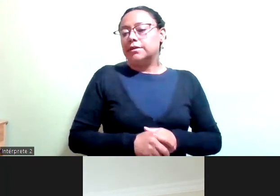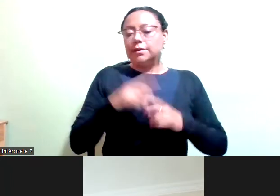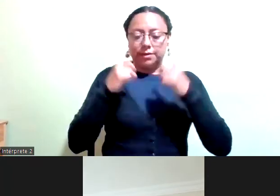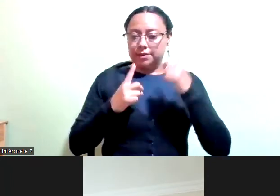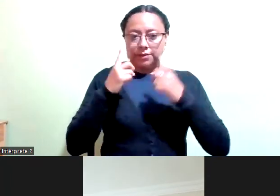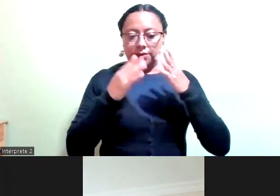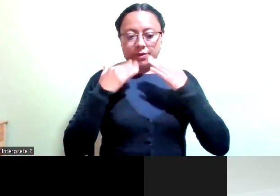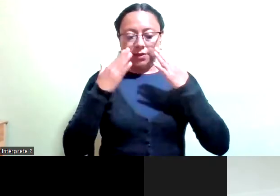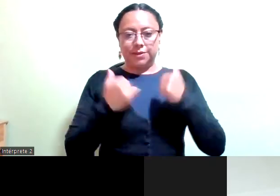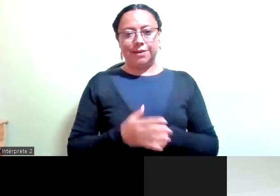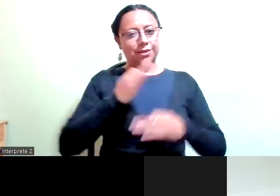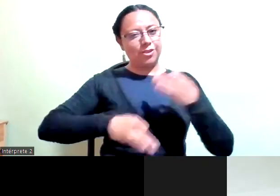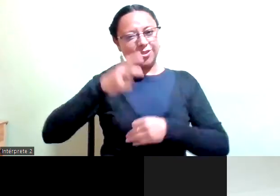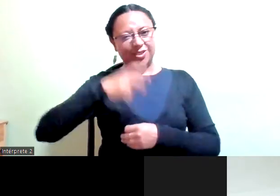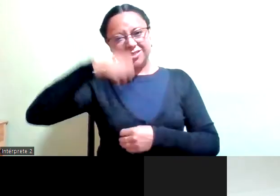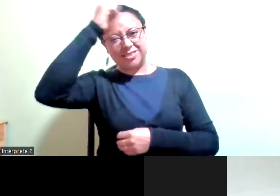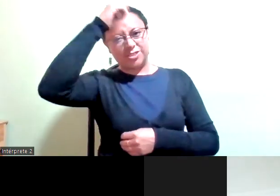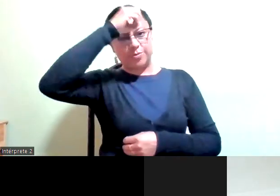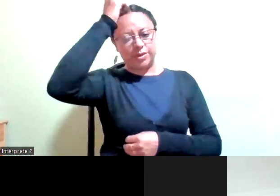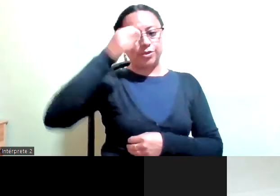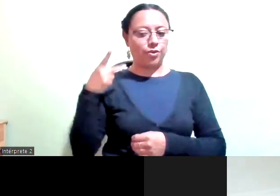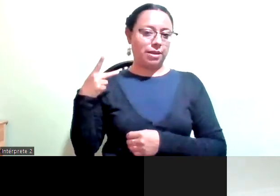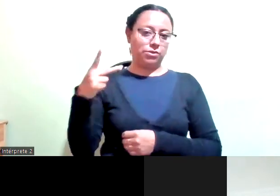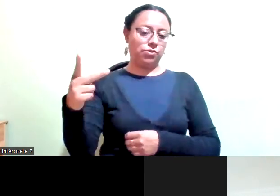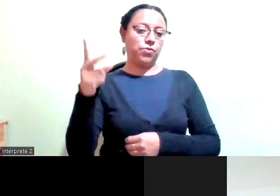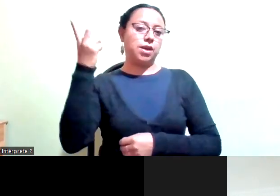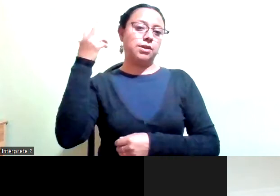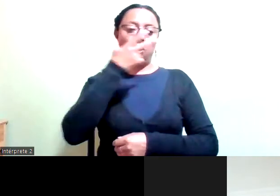con estos comentarios del diputado